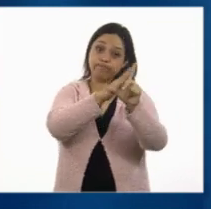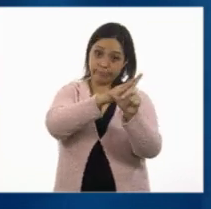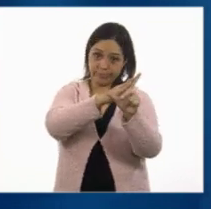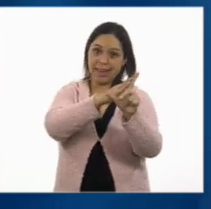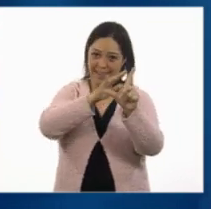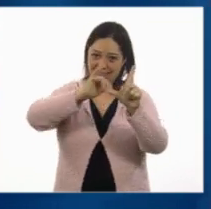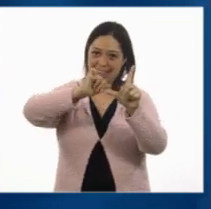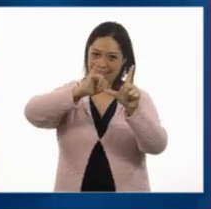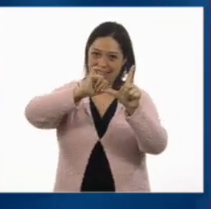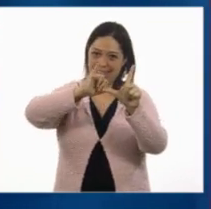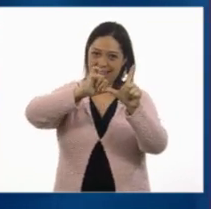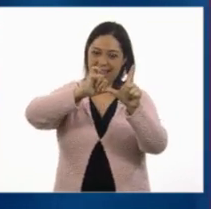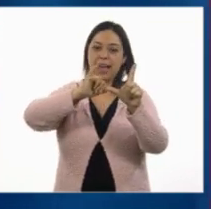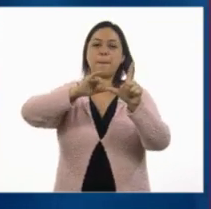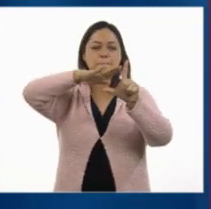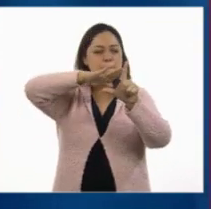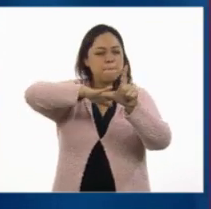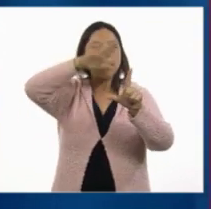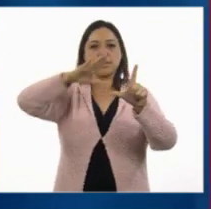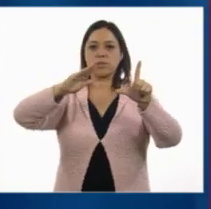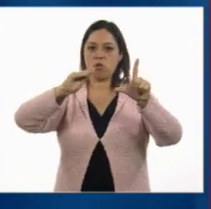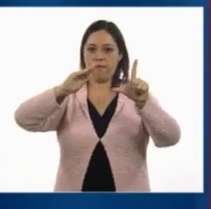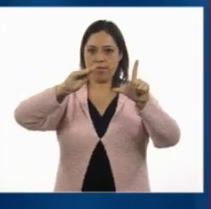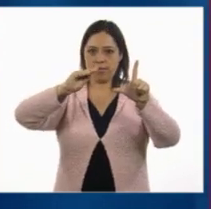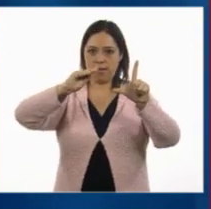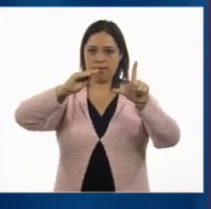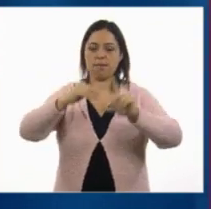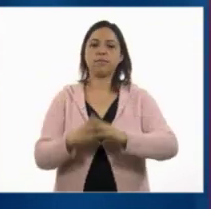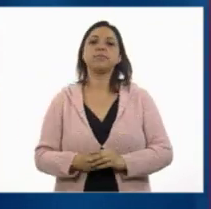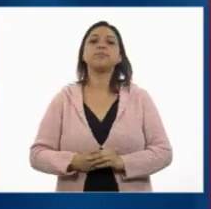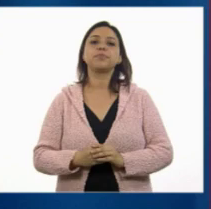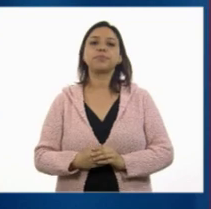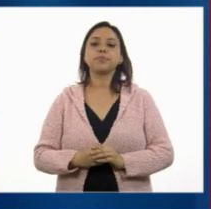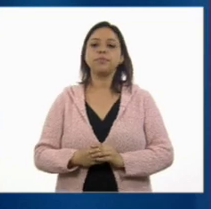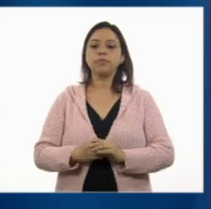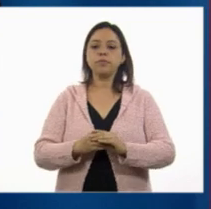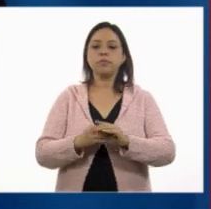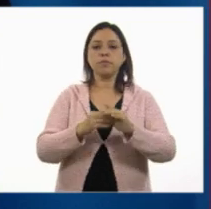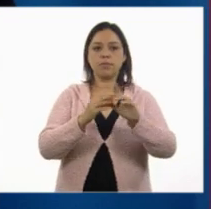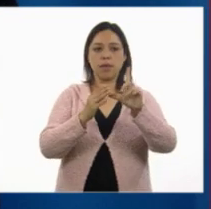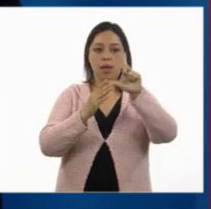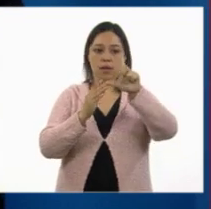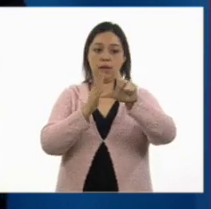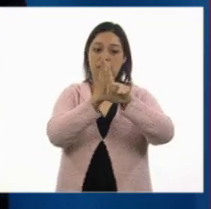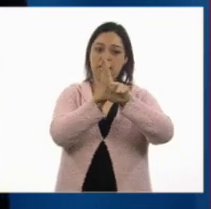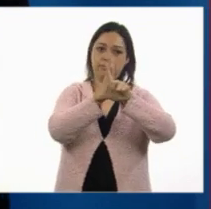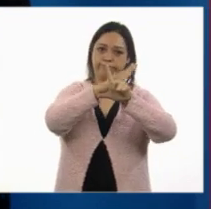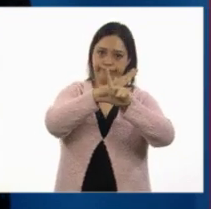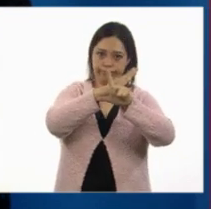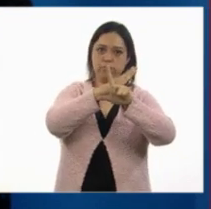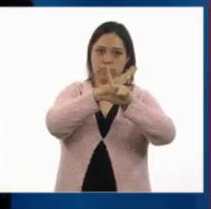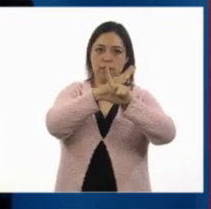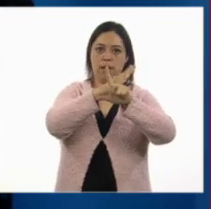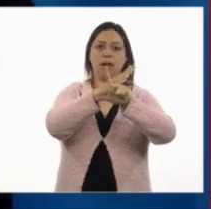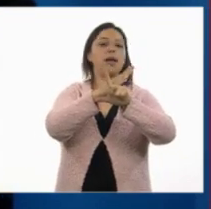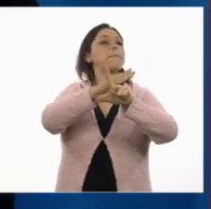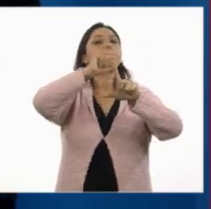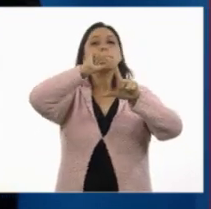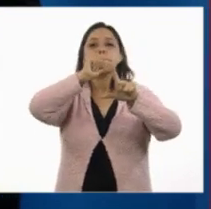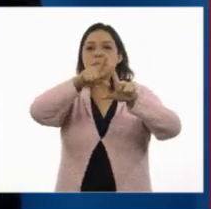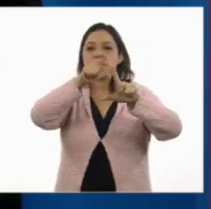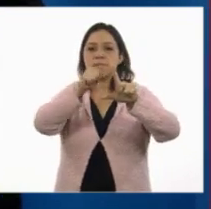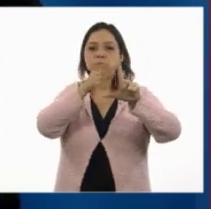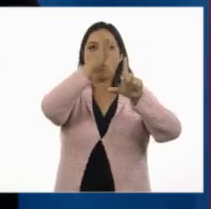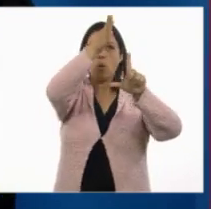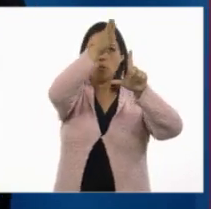aquí de más de 90 grados. Muy bien. Es un isósceles porque tiene dos lados del mismo tamaño Y o de uno la no.